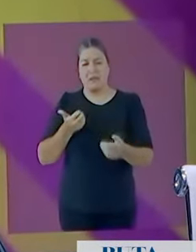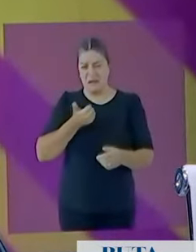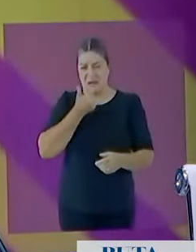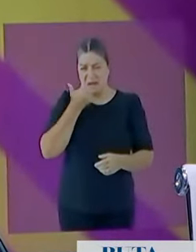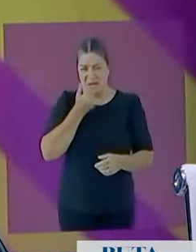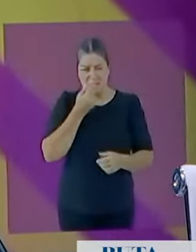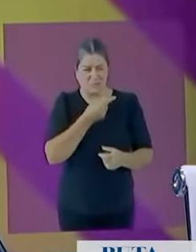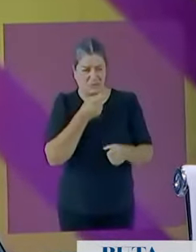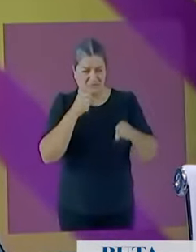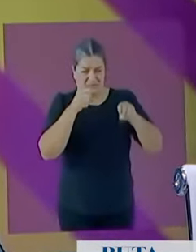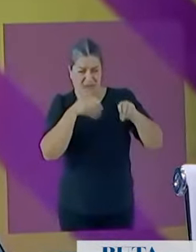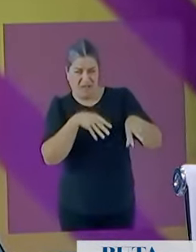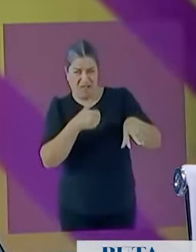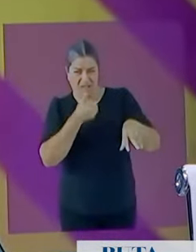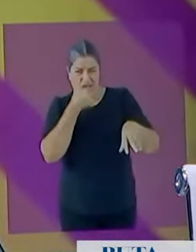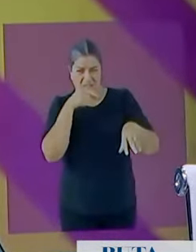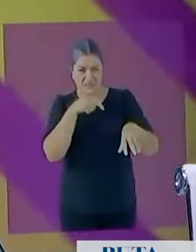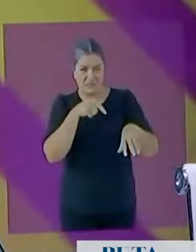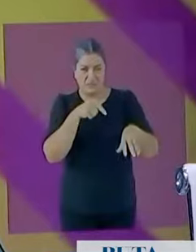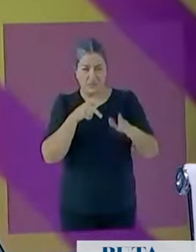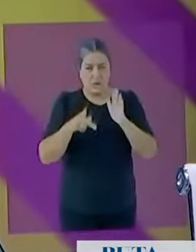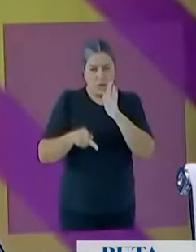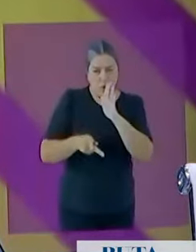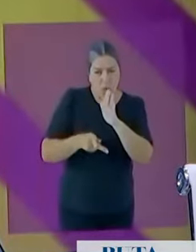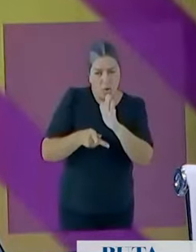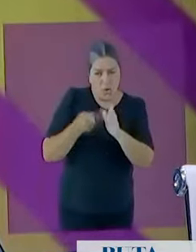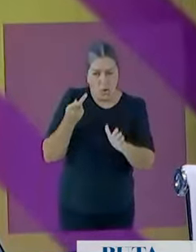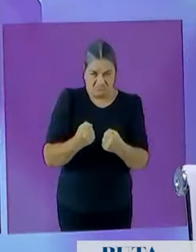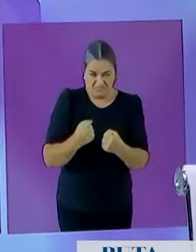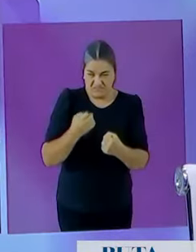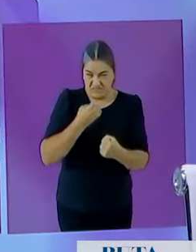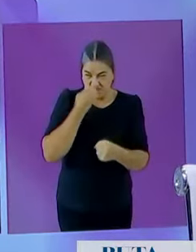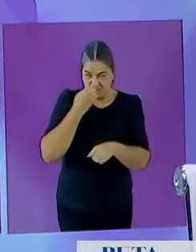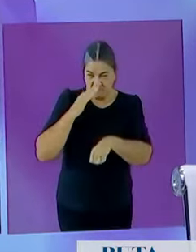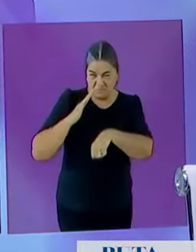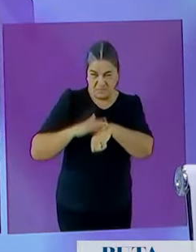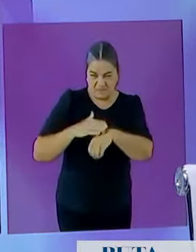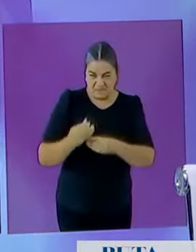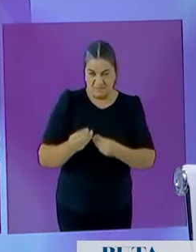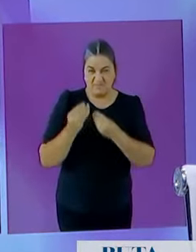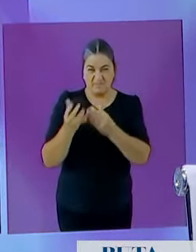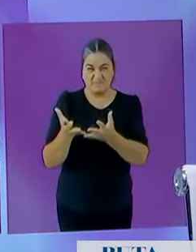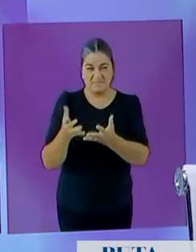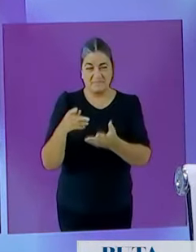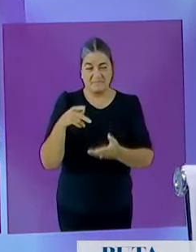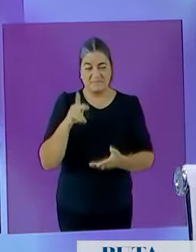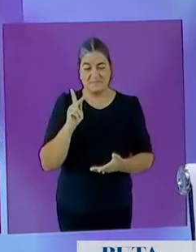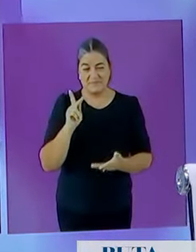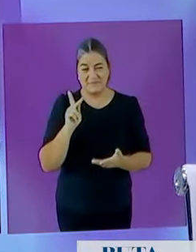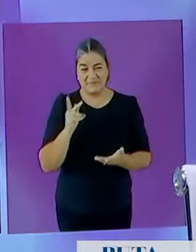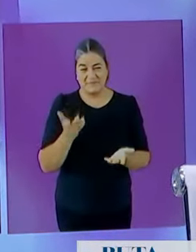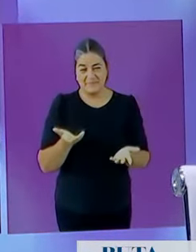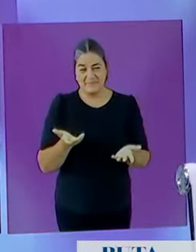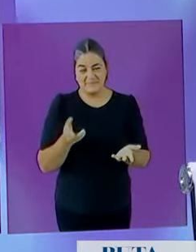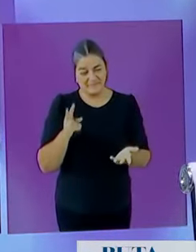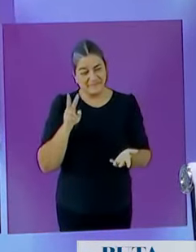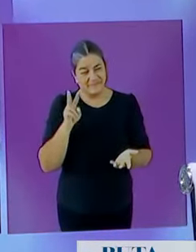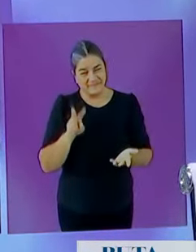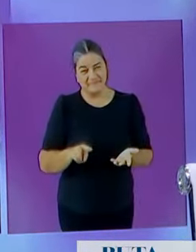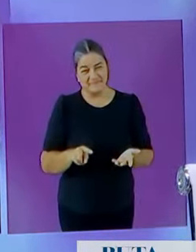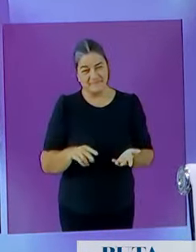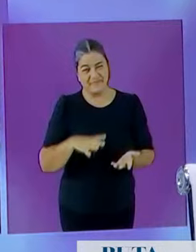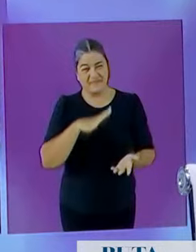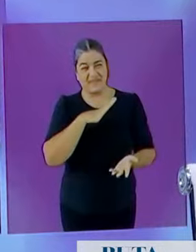que revisaron a detalle y en lo que le llama el tianguis digital no encontraron un solo contrato. Eso es mentira. Y que